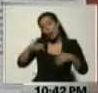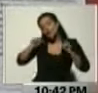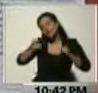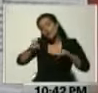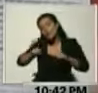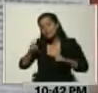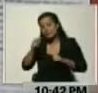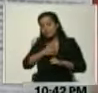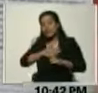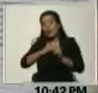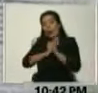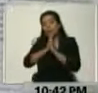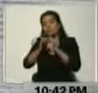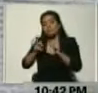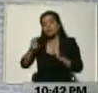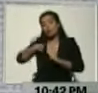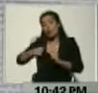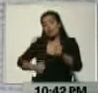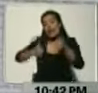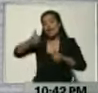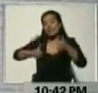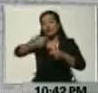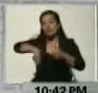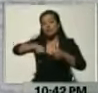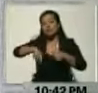AD, Antonio Ledesma.